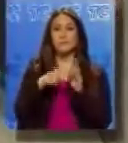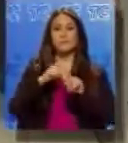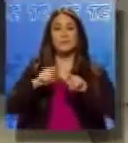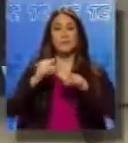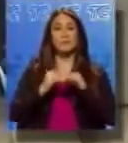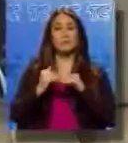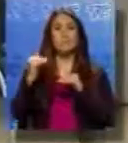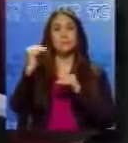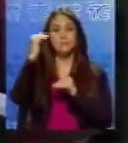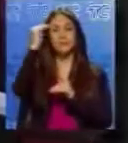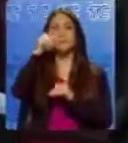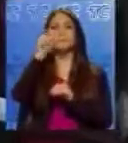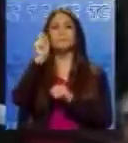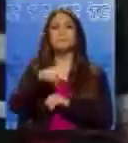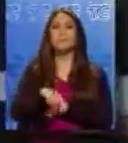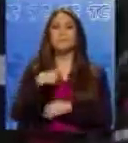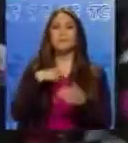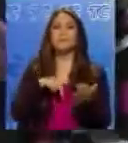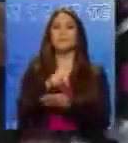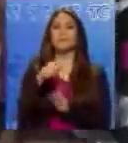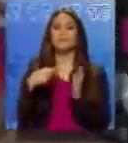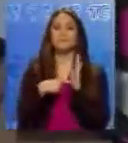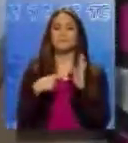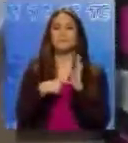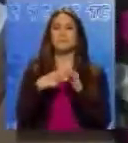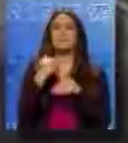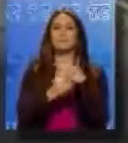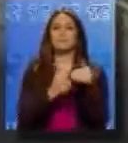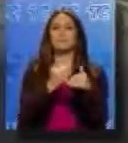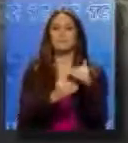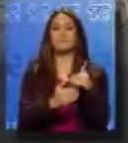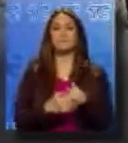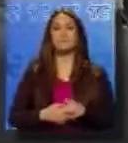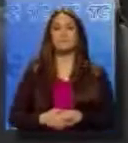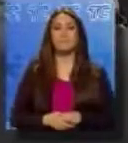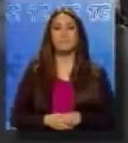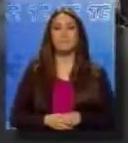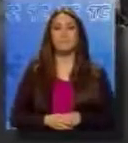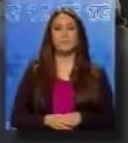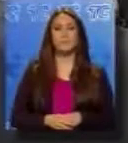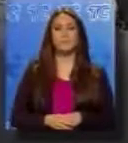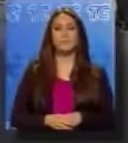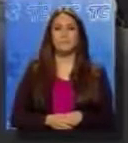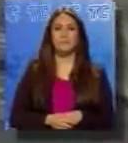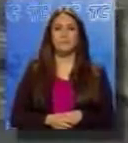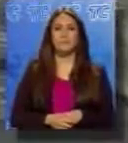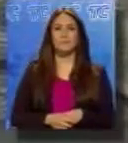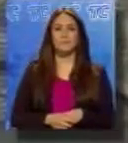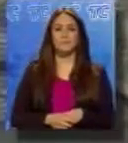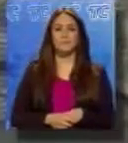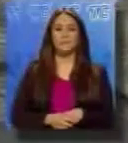conforme aumente el monto, se incrementa el pago de impuestos de manera progresiva. Isaías Cruz, TC Televisión.